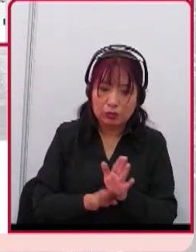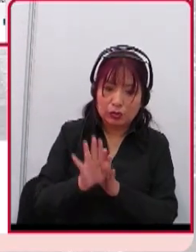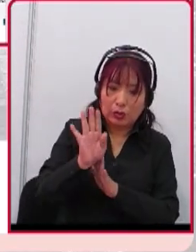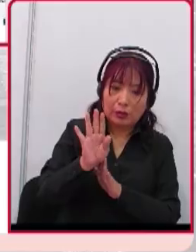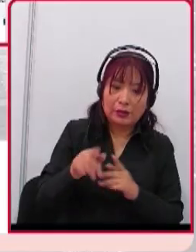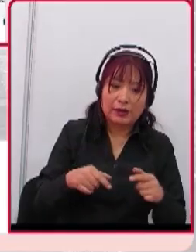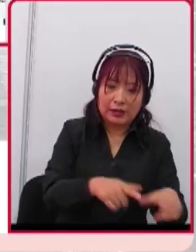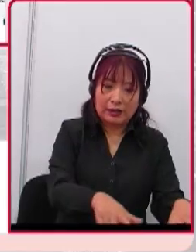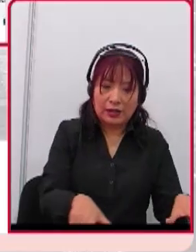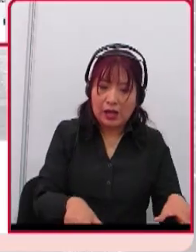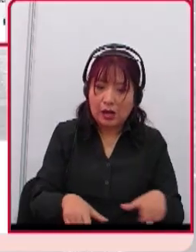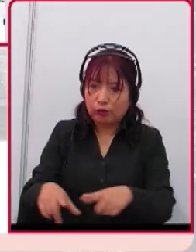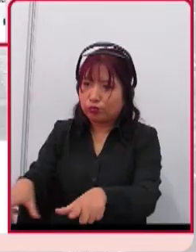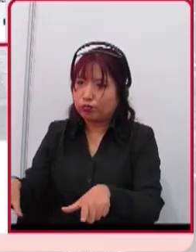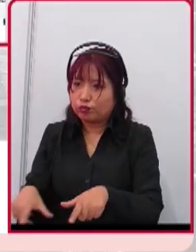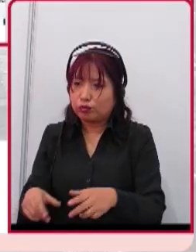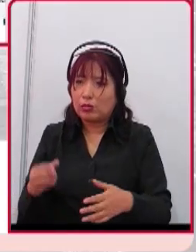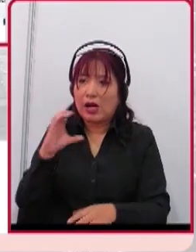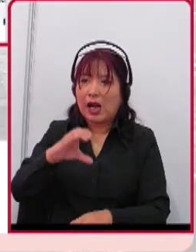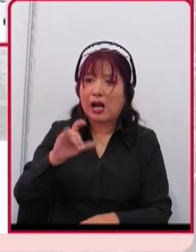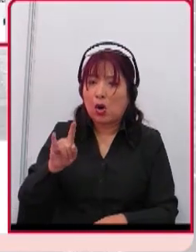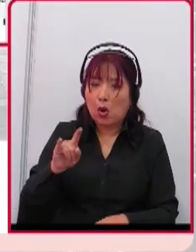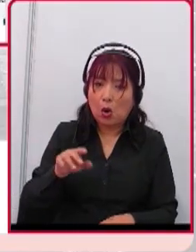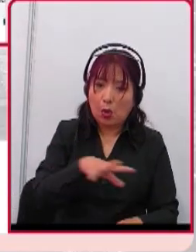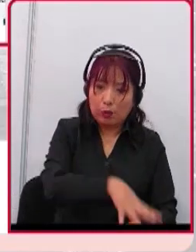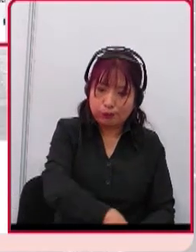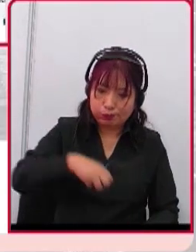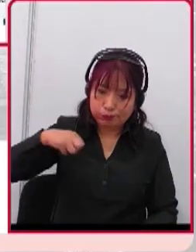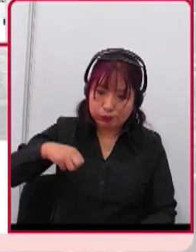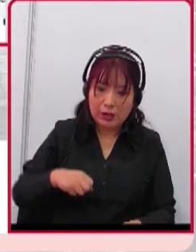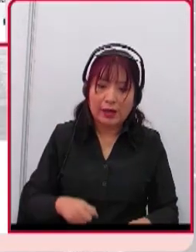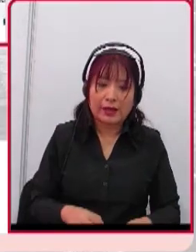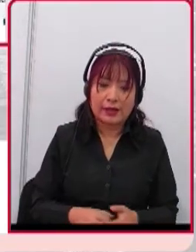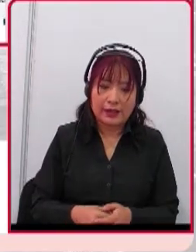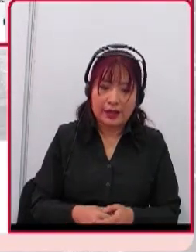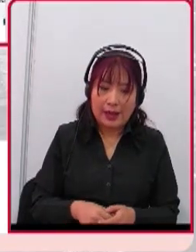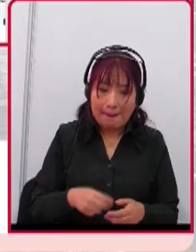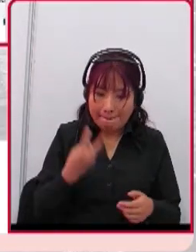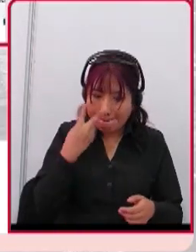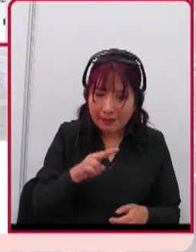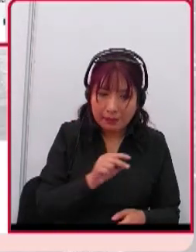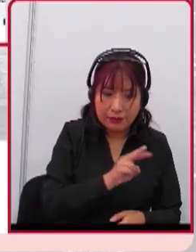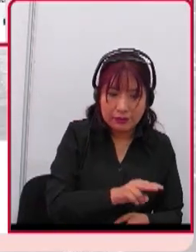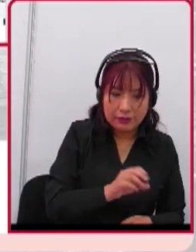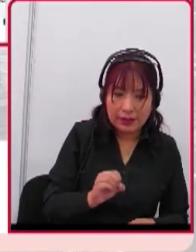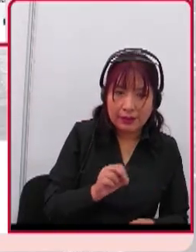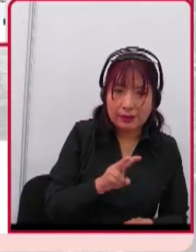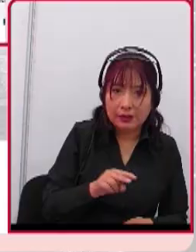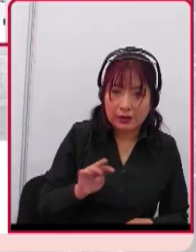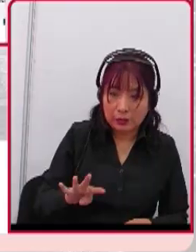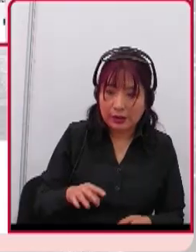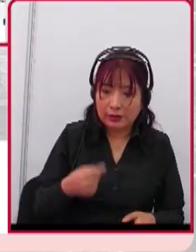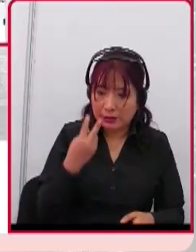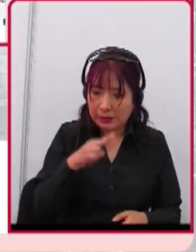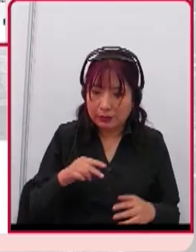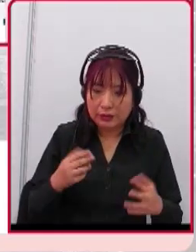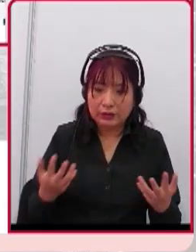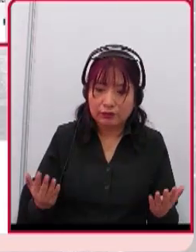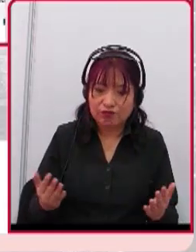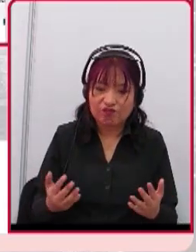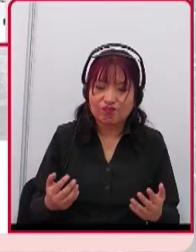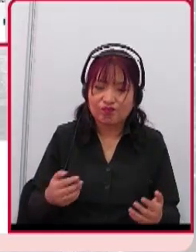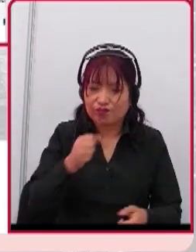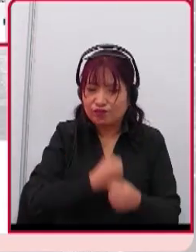zonas. Tenemos algunos escenarios. La producción del 2024, año cerrado, tenemos el estimado para el año